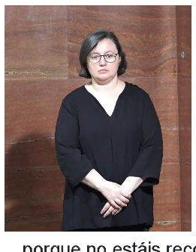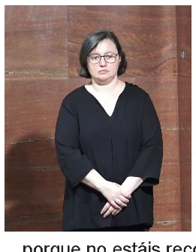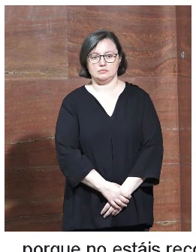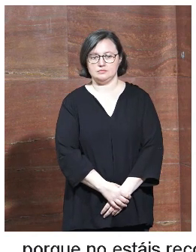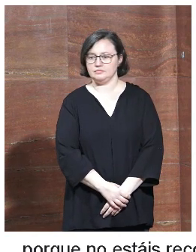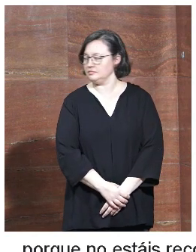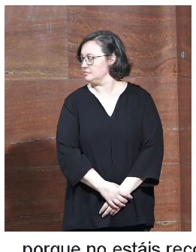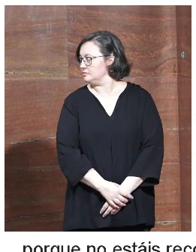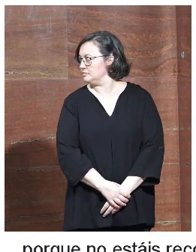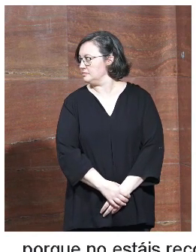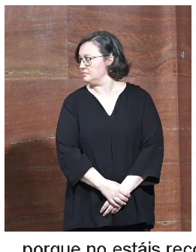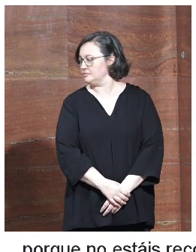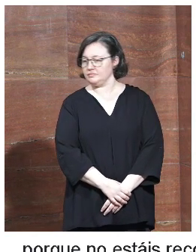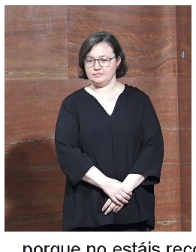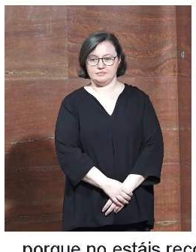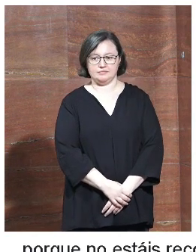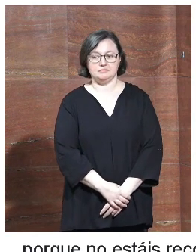situación en cuanto a tema comunicativo.